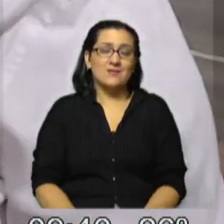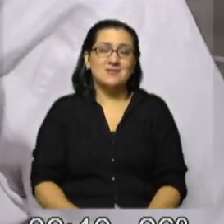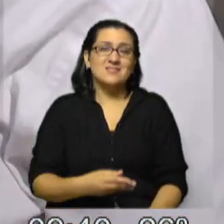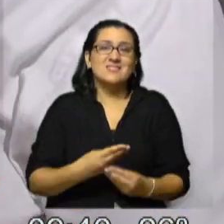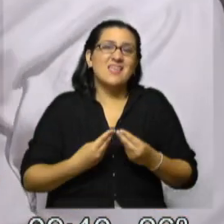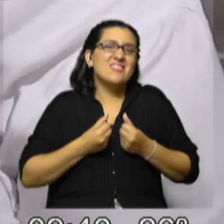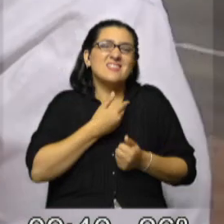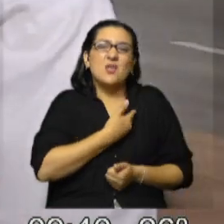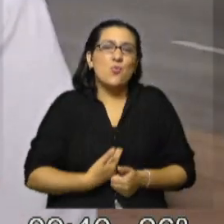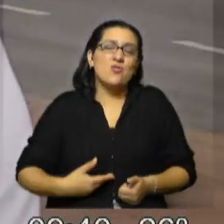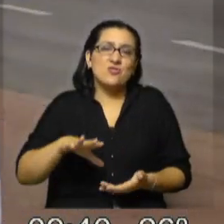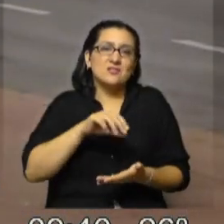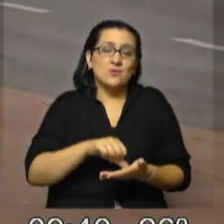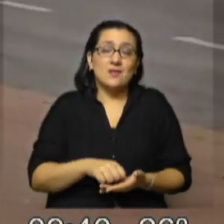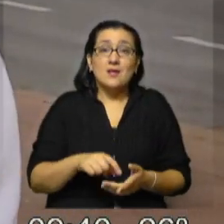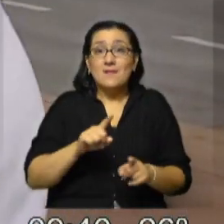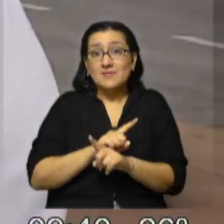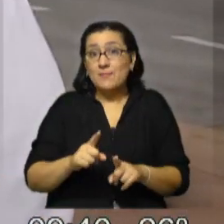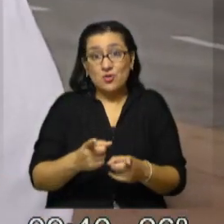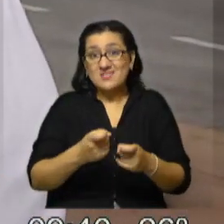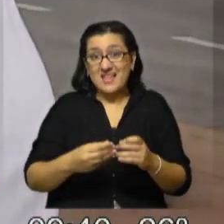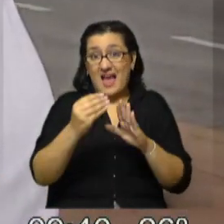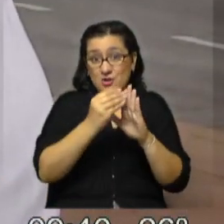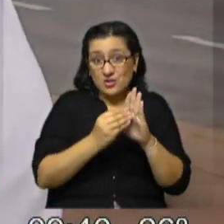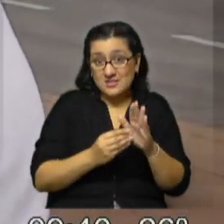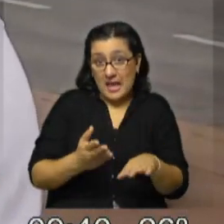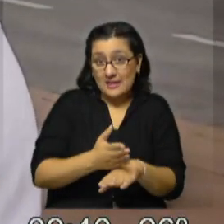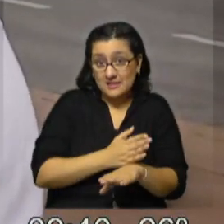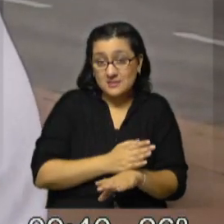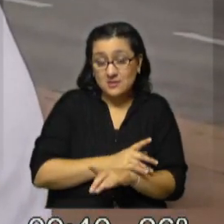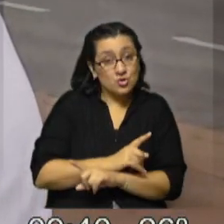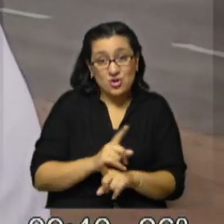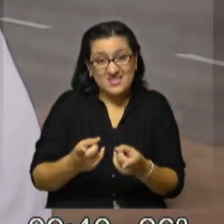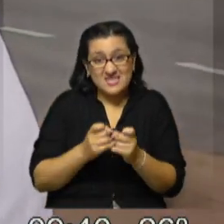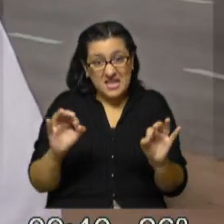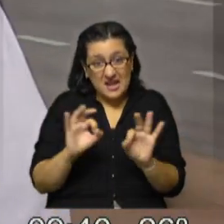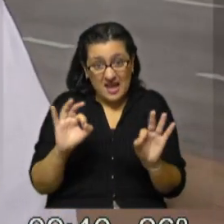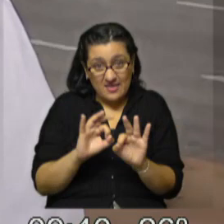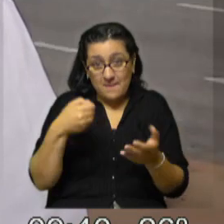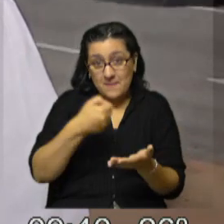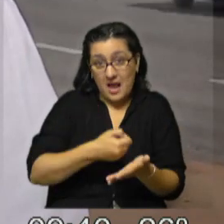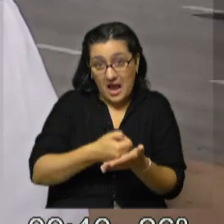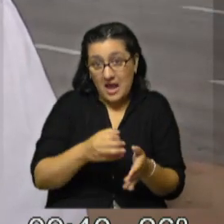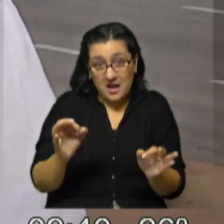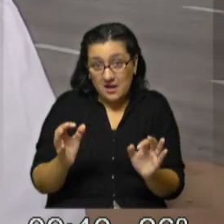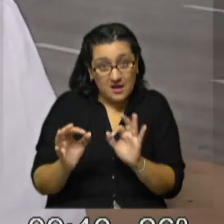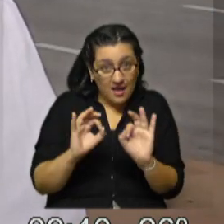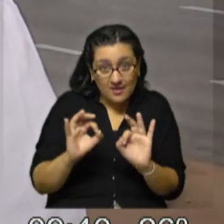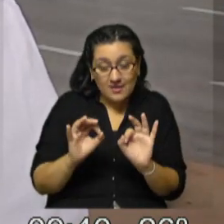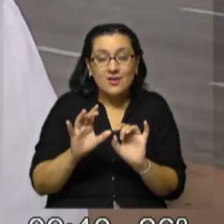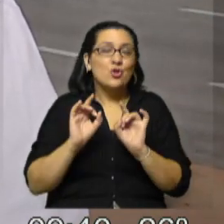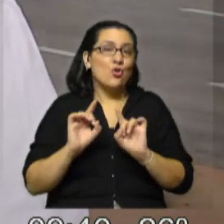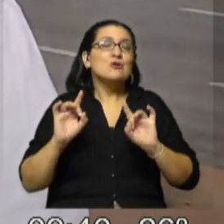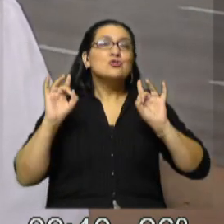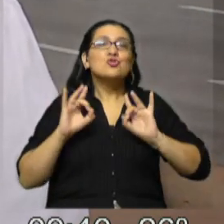ciudad. Coco, tampoco es necesario inscribirse con antelación, es decir, no hay que registrarse, no hay que pagar ningún ticket, es venir y